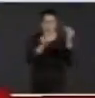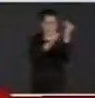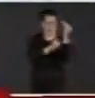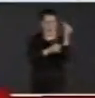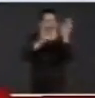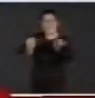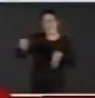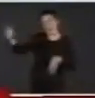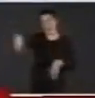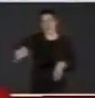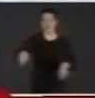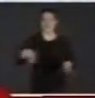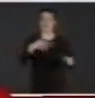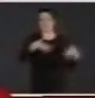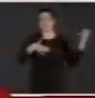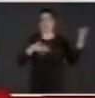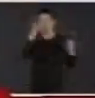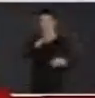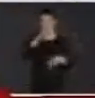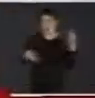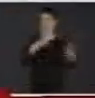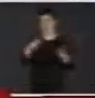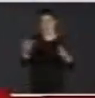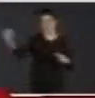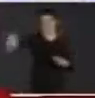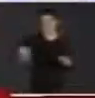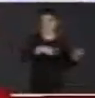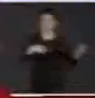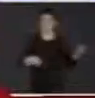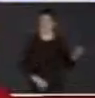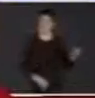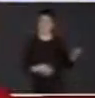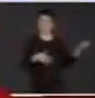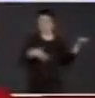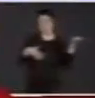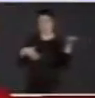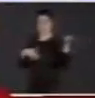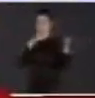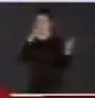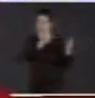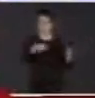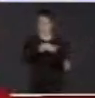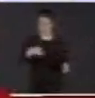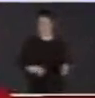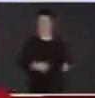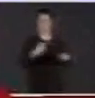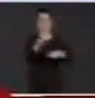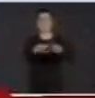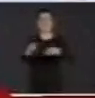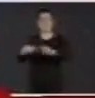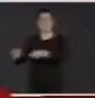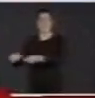Esta es la isa del chino, el rey del 150. Que